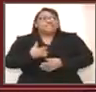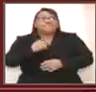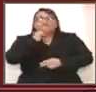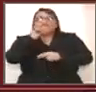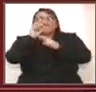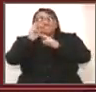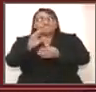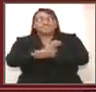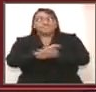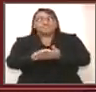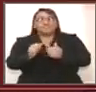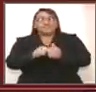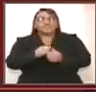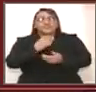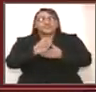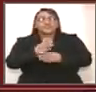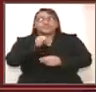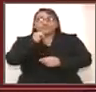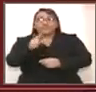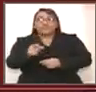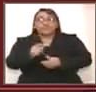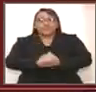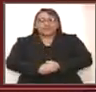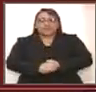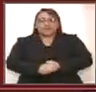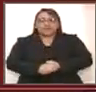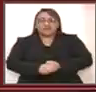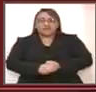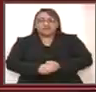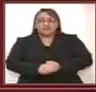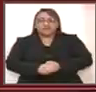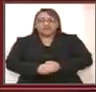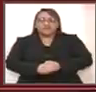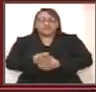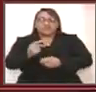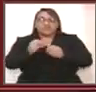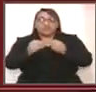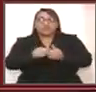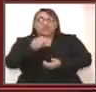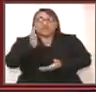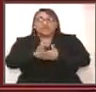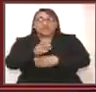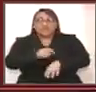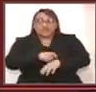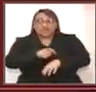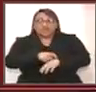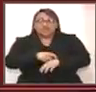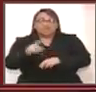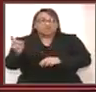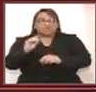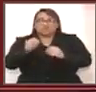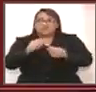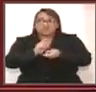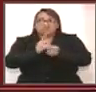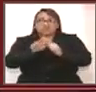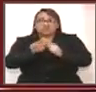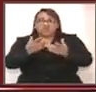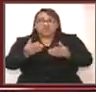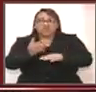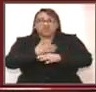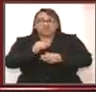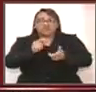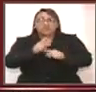impunidad frente a delitos menores o faltas patrimoniales, ya sea porque no se remite la sentencia a tiempo, porque no se revoca la medida ante